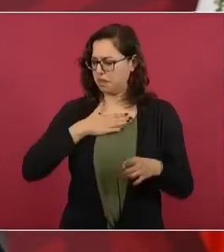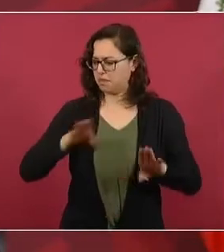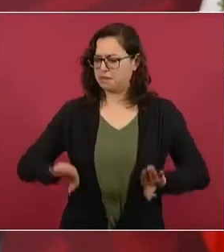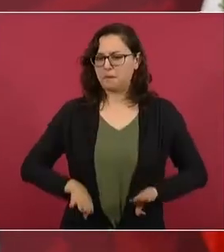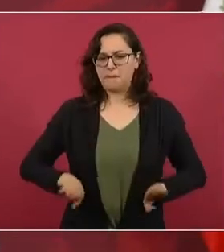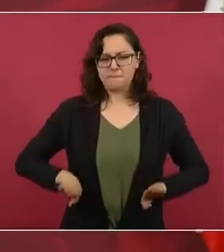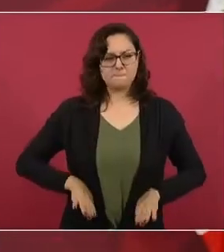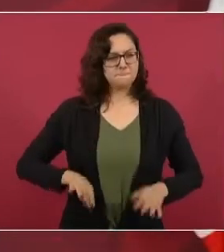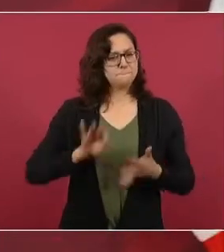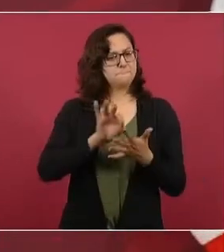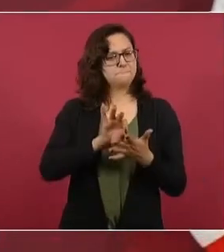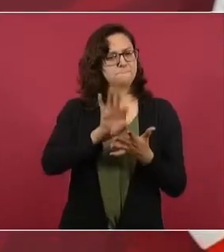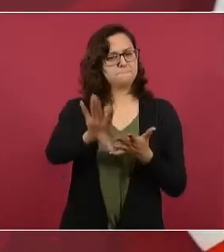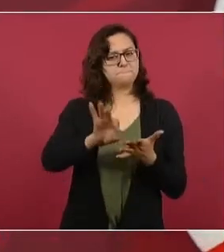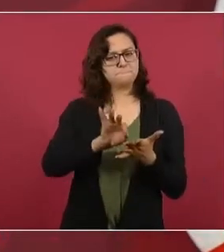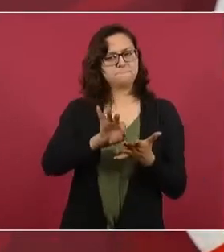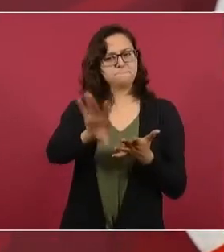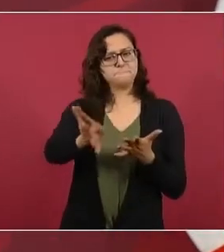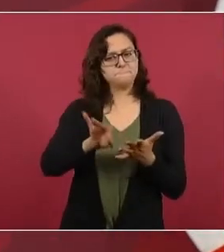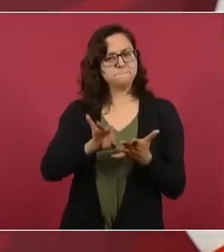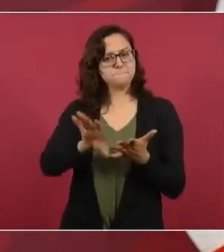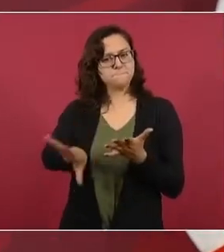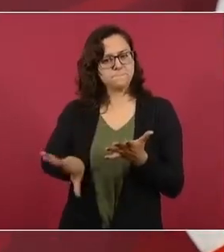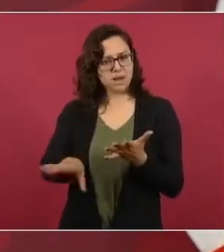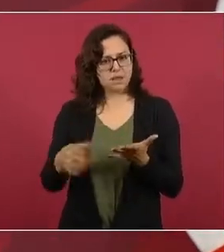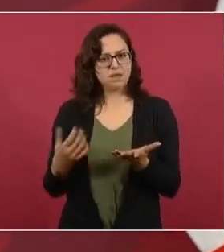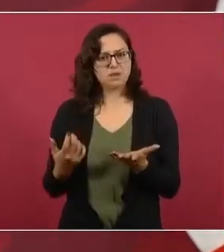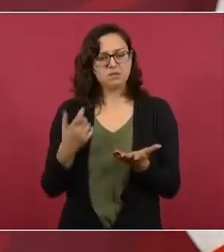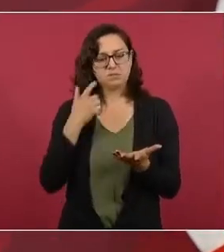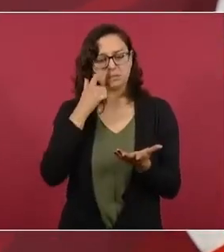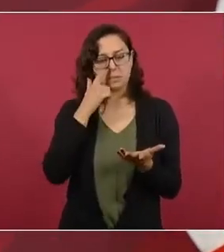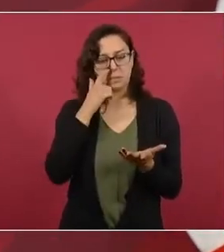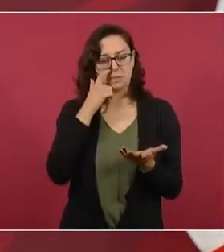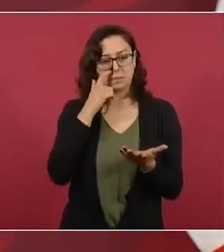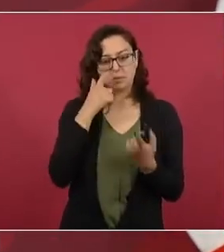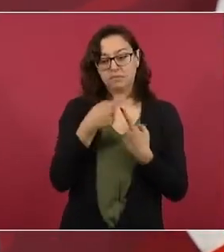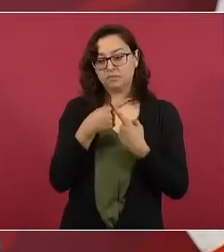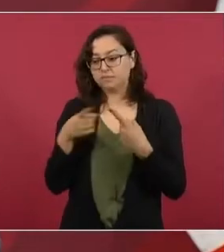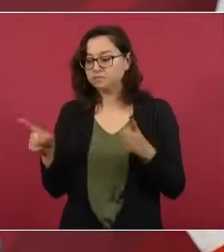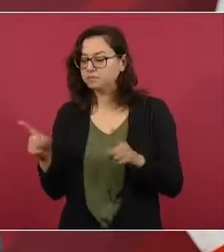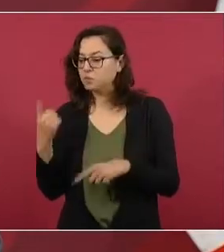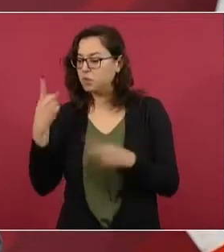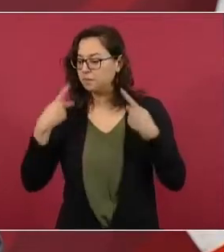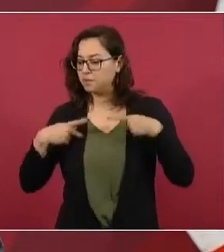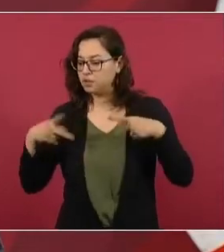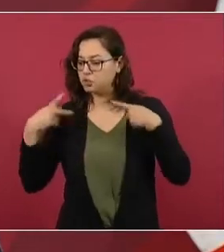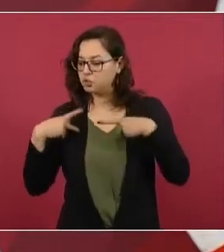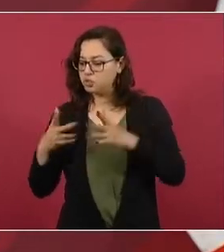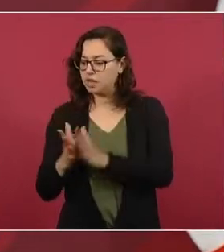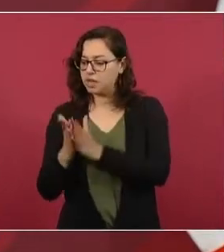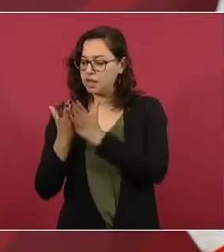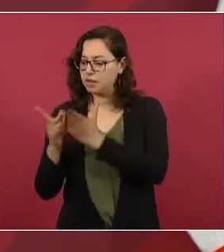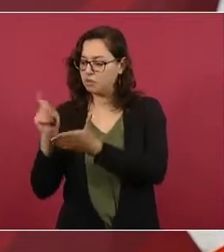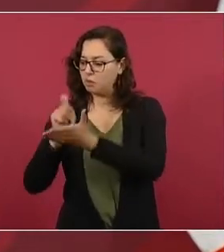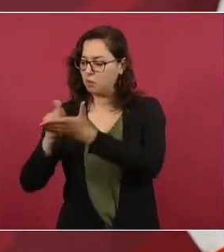y por eso, a diferencia de un escritor que no se debe de repetir, un dirigente sí tiene que